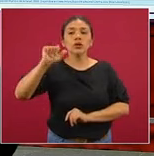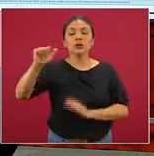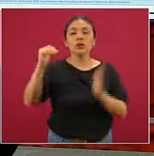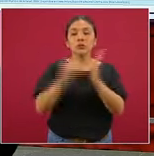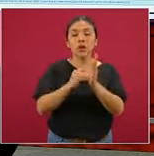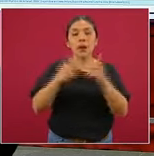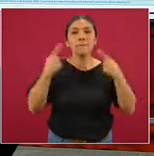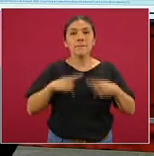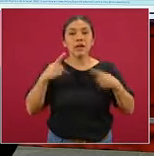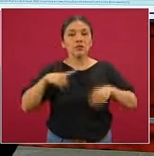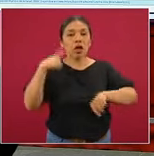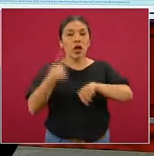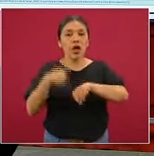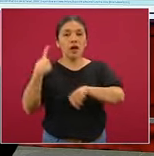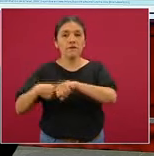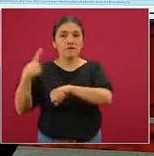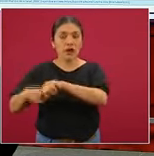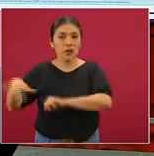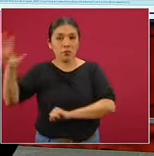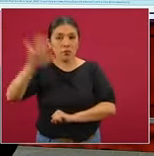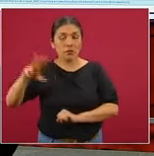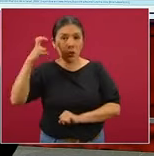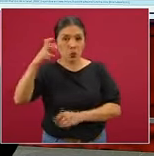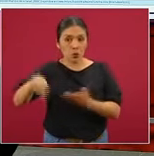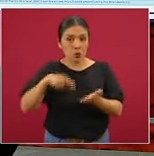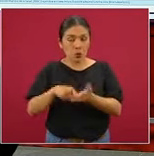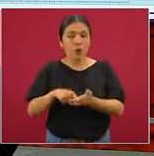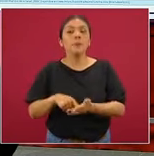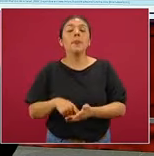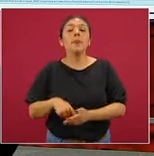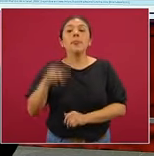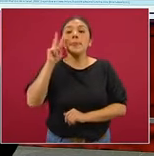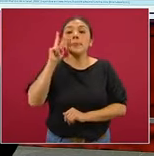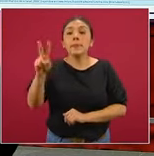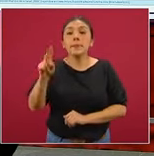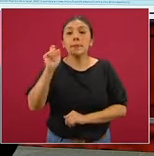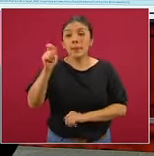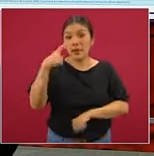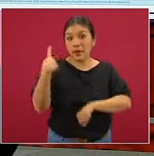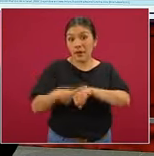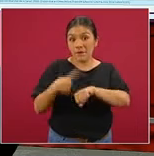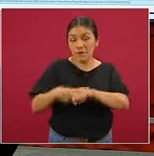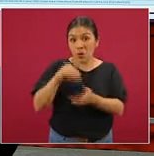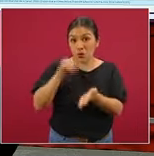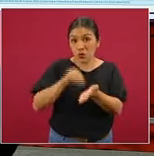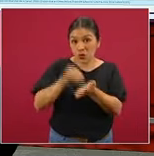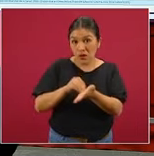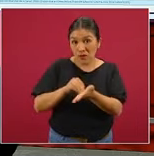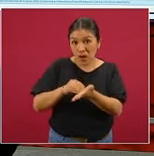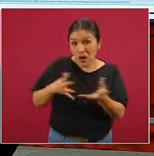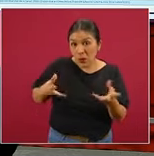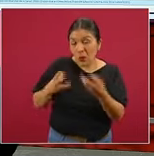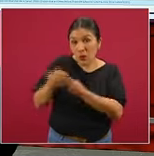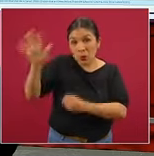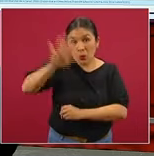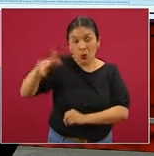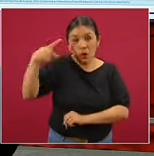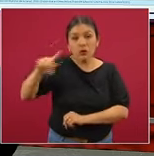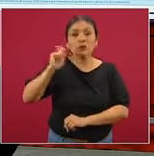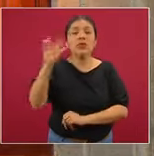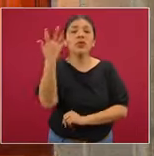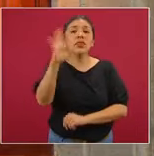2.486.000 casos los que están en este rubro y vemos cómo la epidemia activa para este territorio es